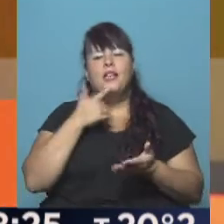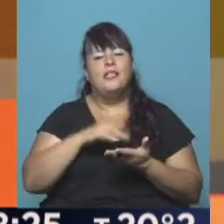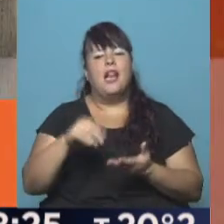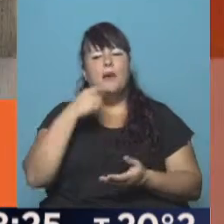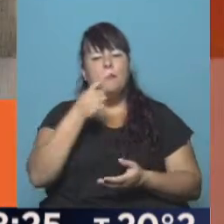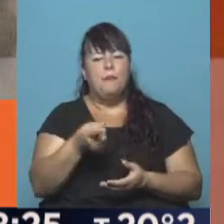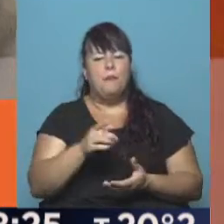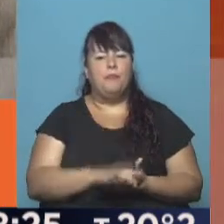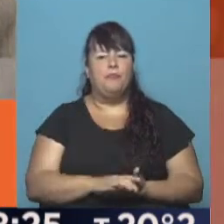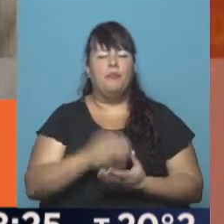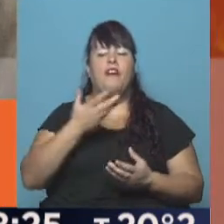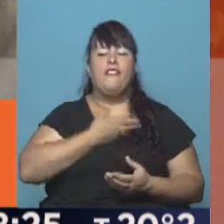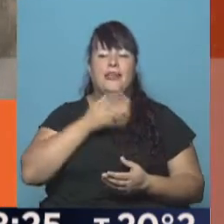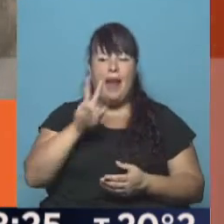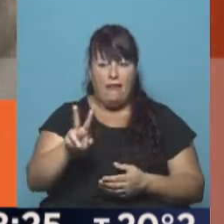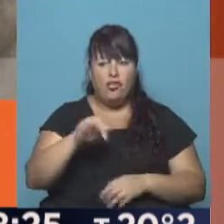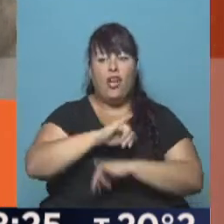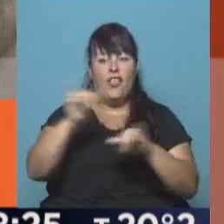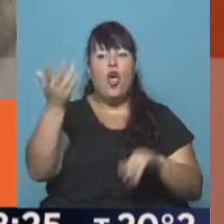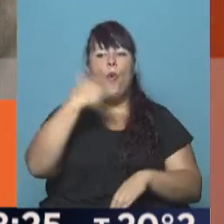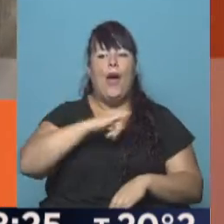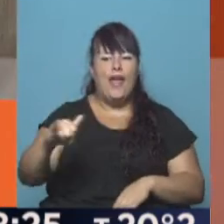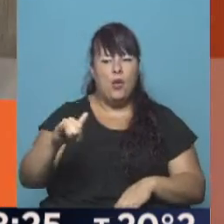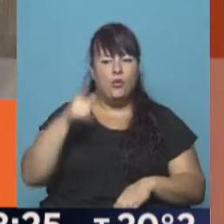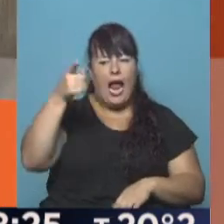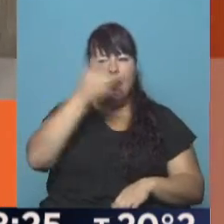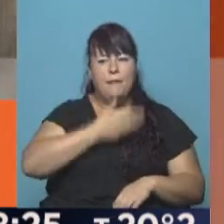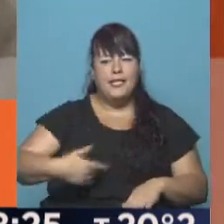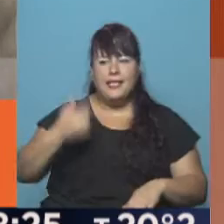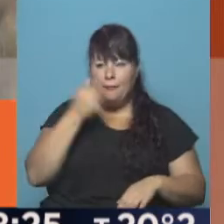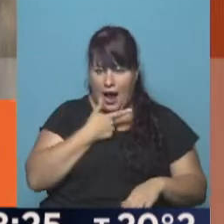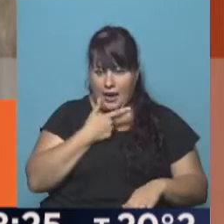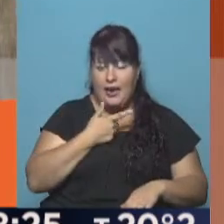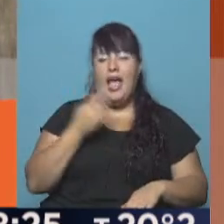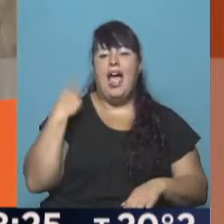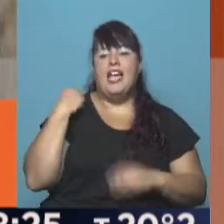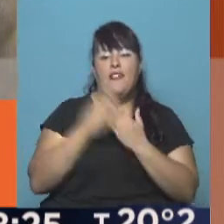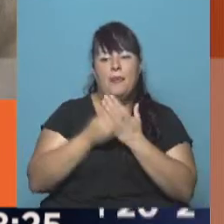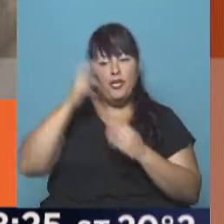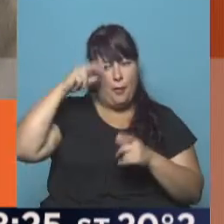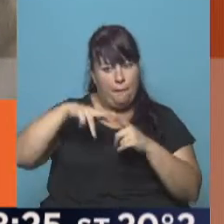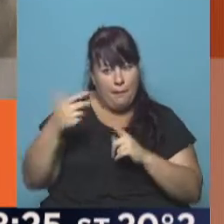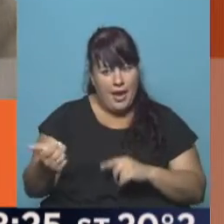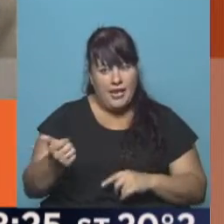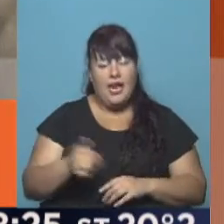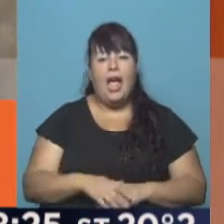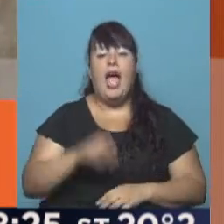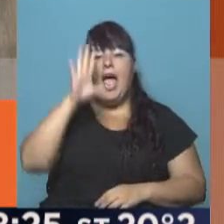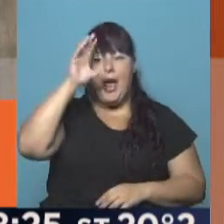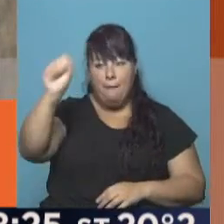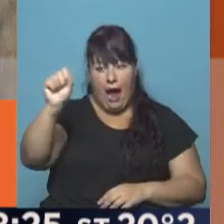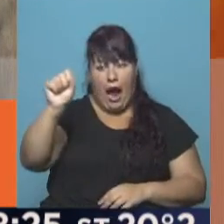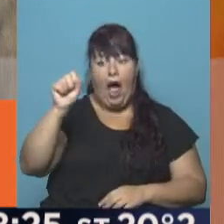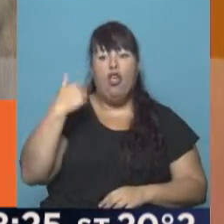el frente para la victoria adelantó que va a denunciar penalmente al presidente de mauricio macri al jefe de gabinete marcos peña al embajador